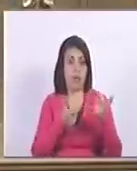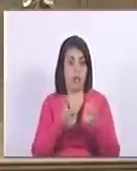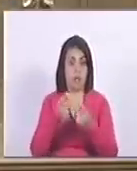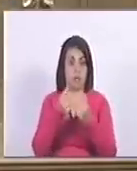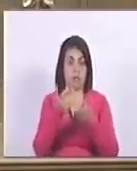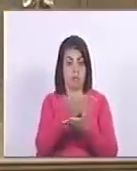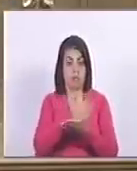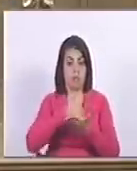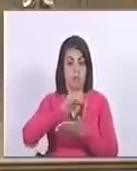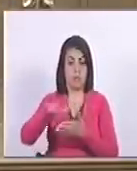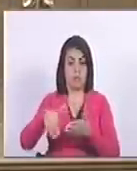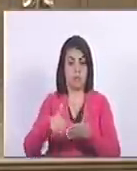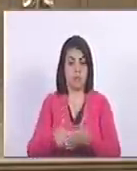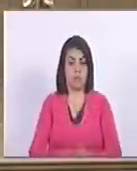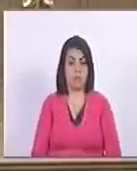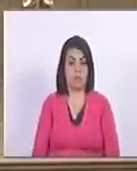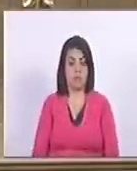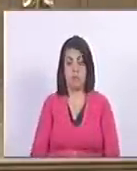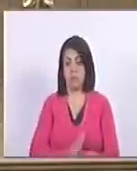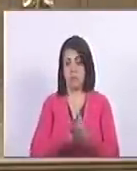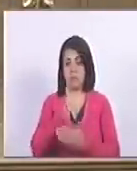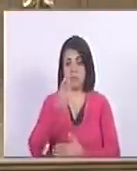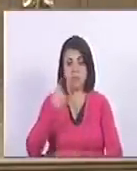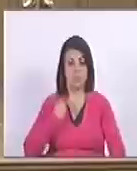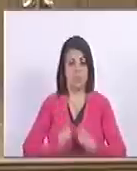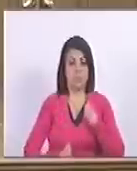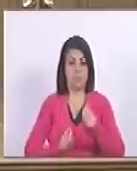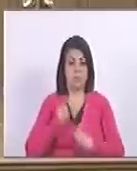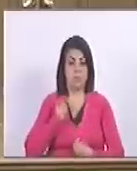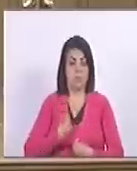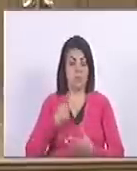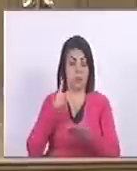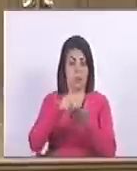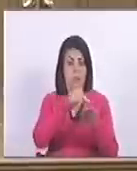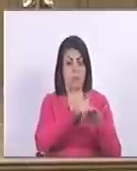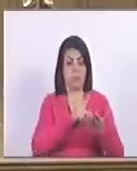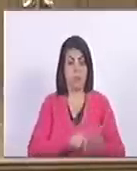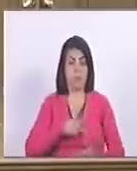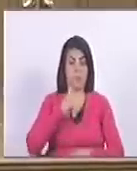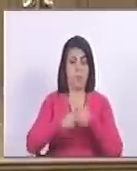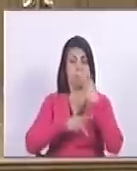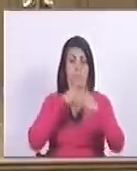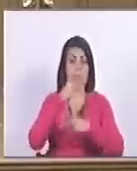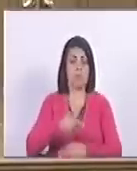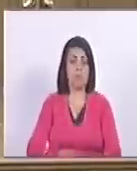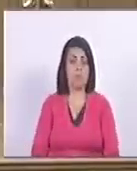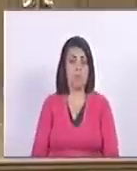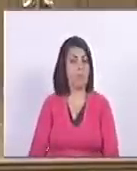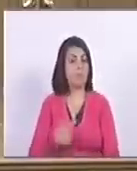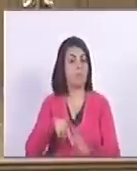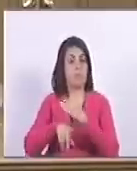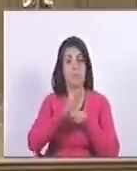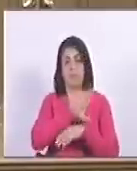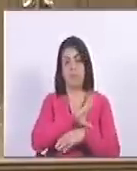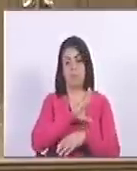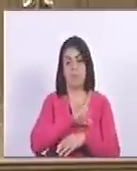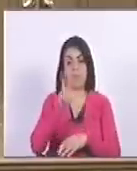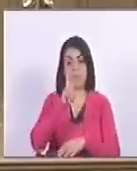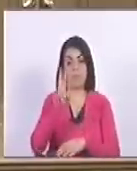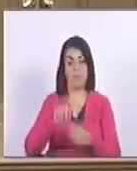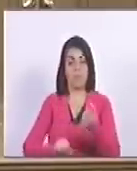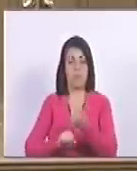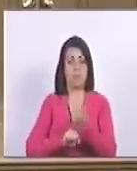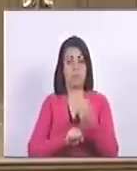tipo, siguen preocupados por intervenir en la política interna de Venezuela y apoyar a